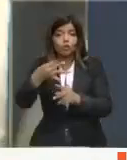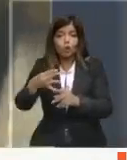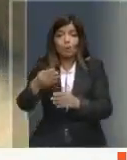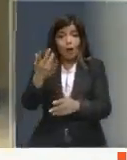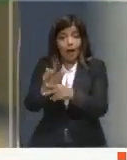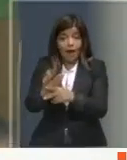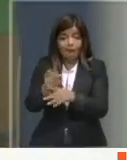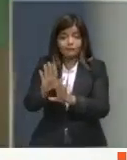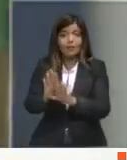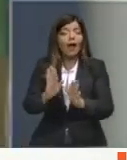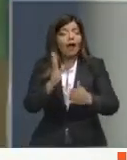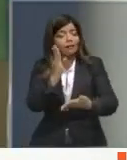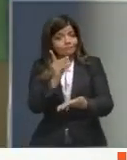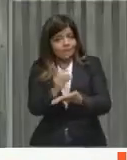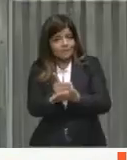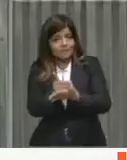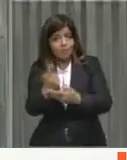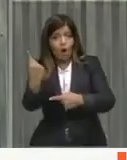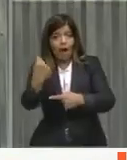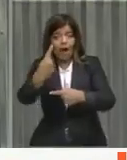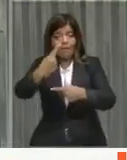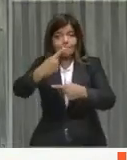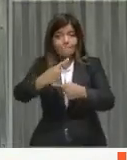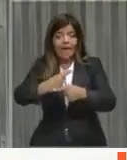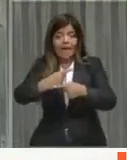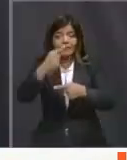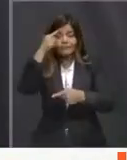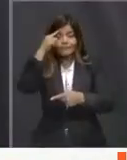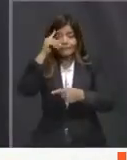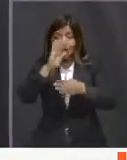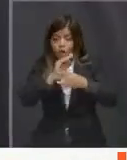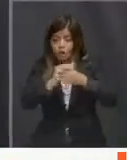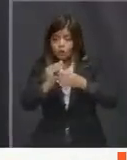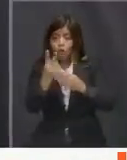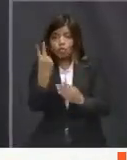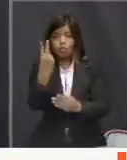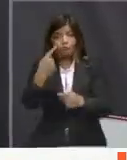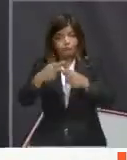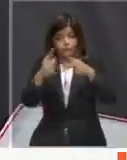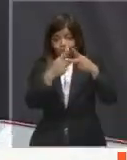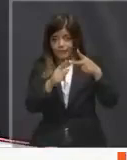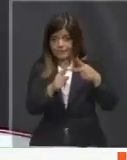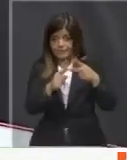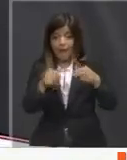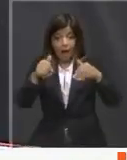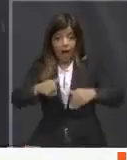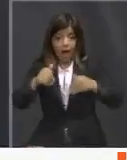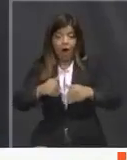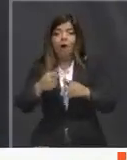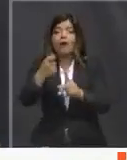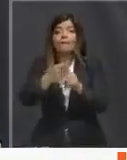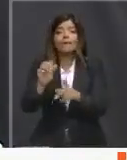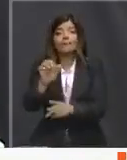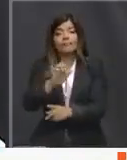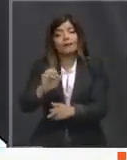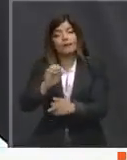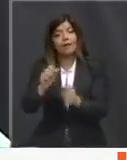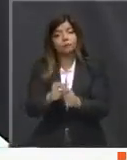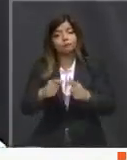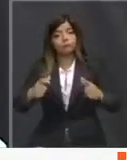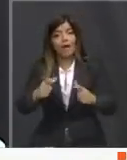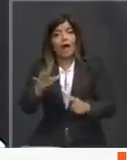eso que hemos decidido que el peaje fuera proyectado en dos momentos. Ahora en enero va a ser un aumento solamente